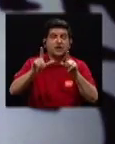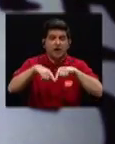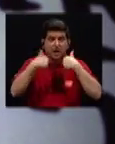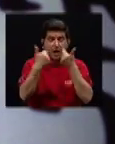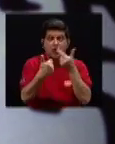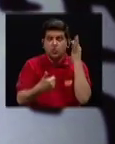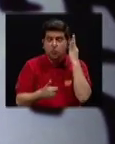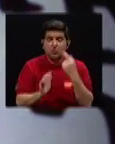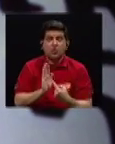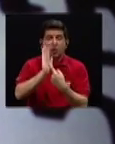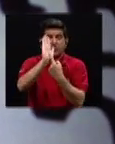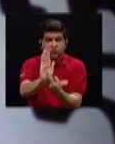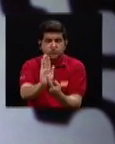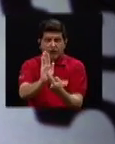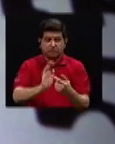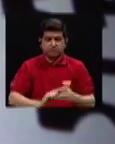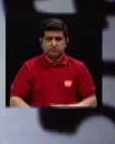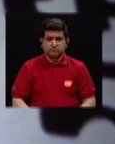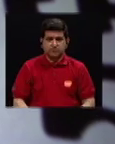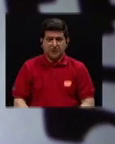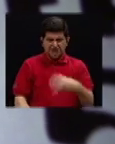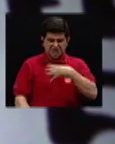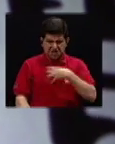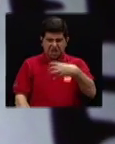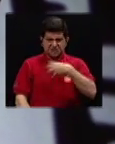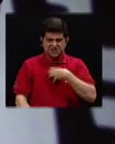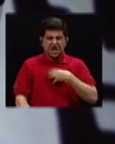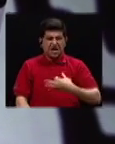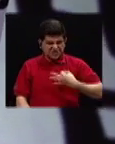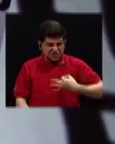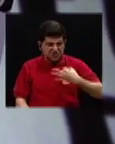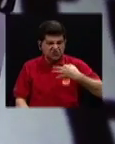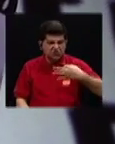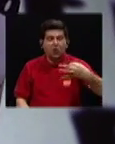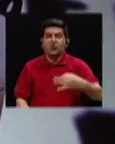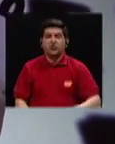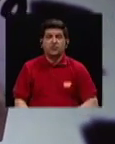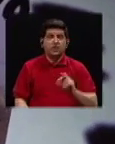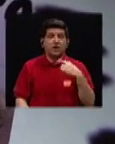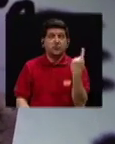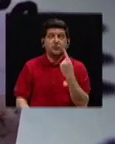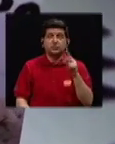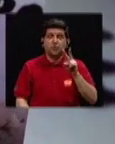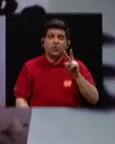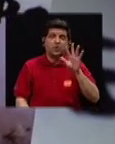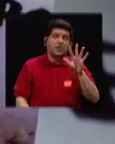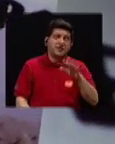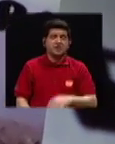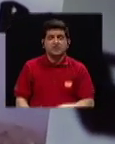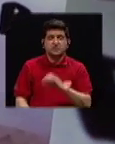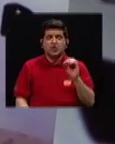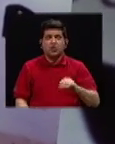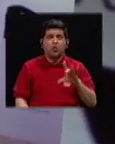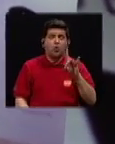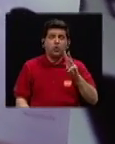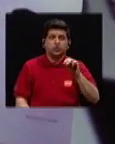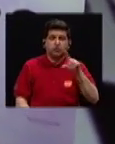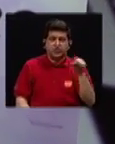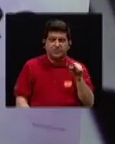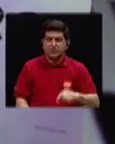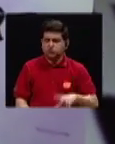mujeres que las protestas fueron diarias no fue nada más el 25 no fue el día 8 de marzo eran